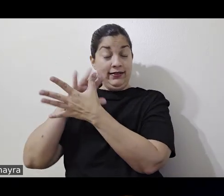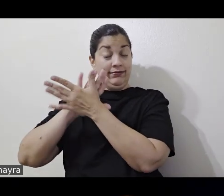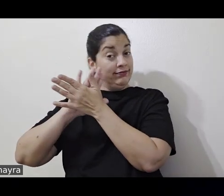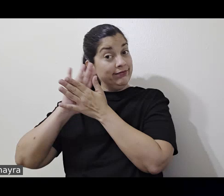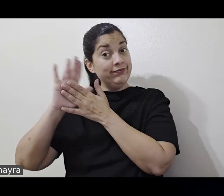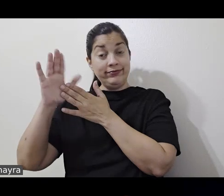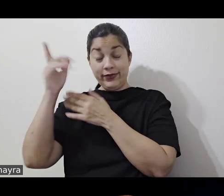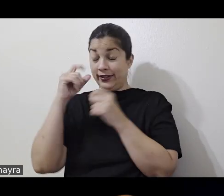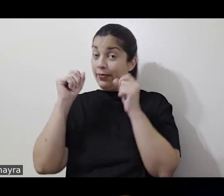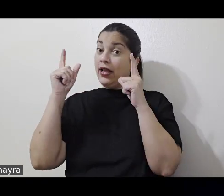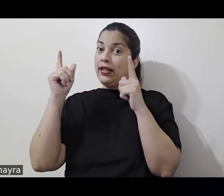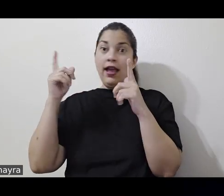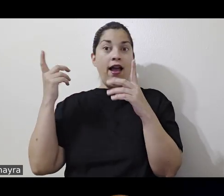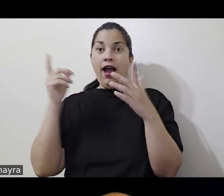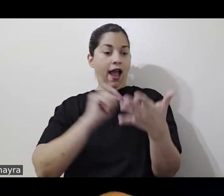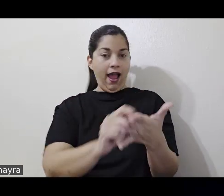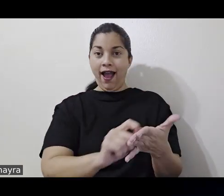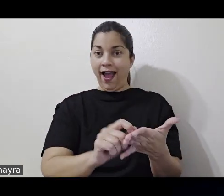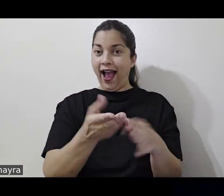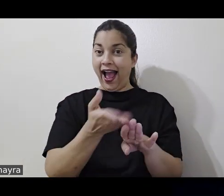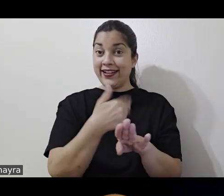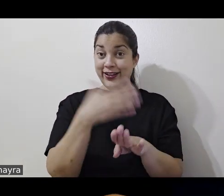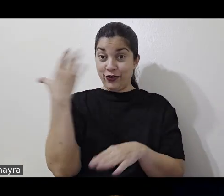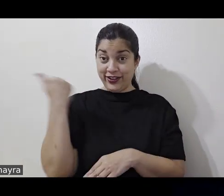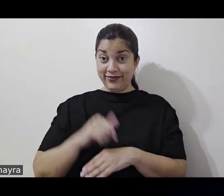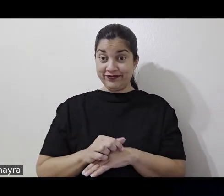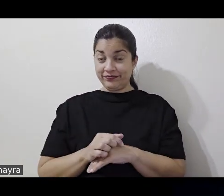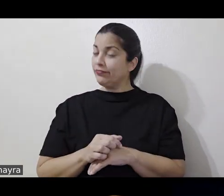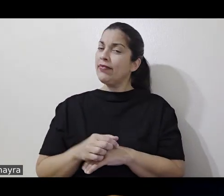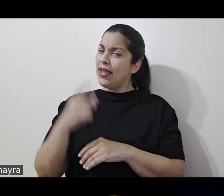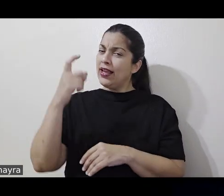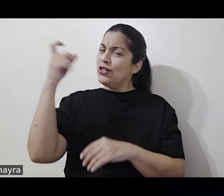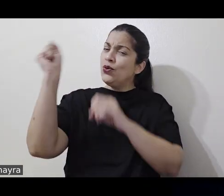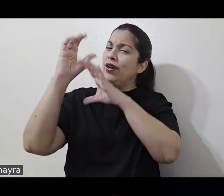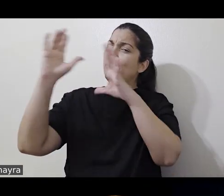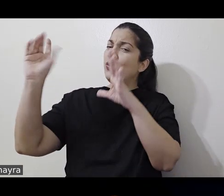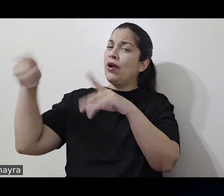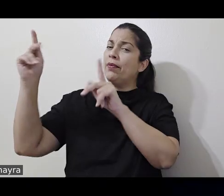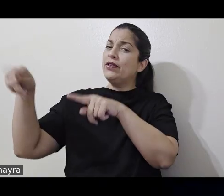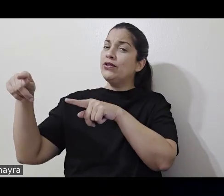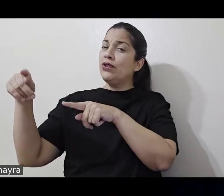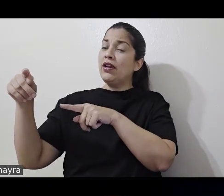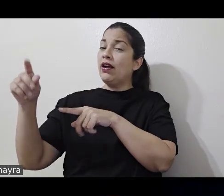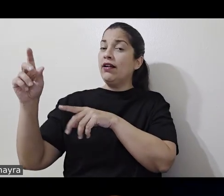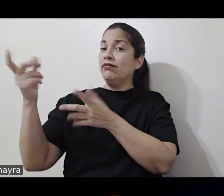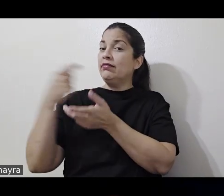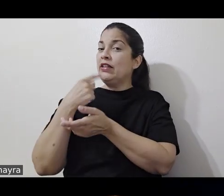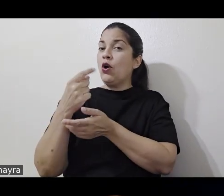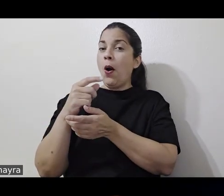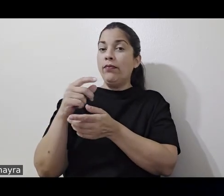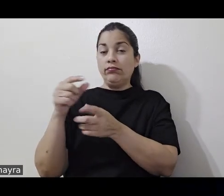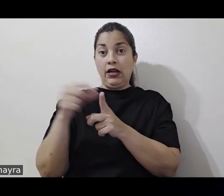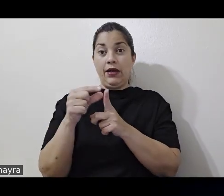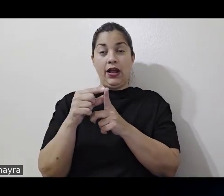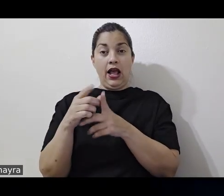porque tú te despiertas y te pones a escribir antes que se te olvide. Pues ese sueño, alguien dijo las palabras Atrapado Ficticio. Y